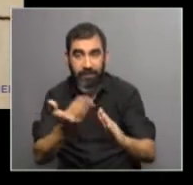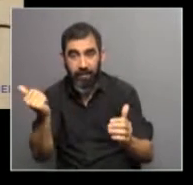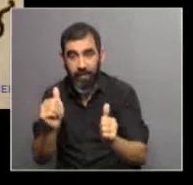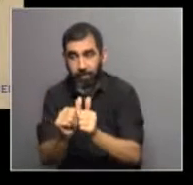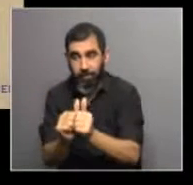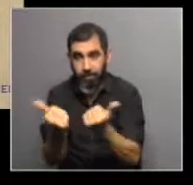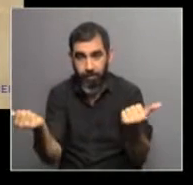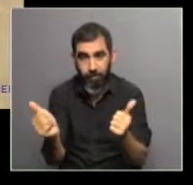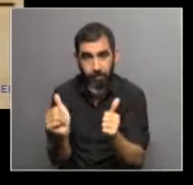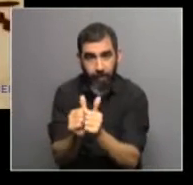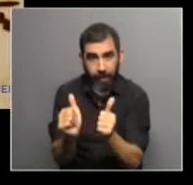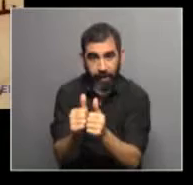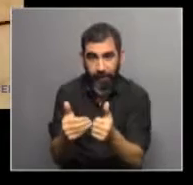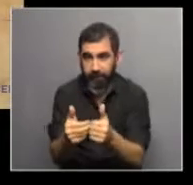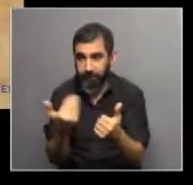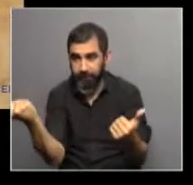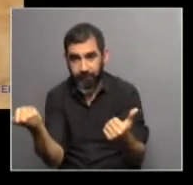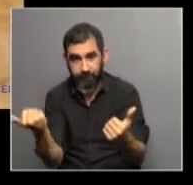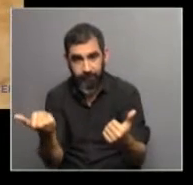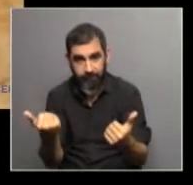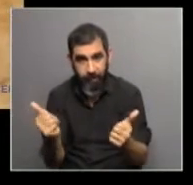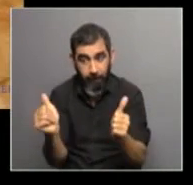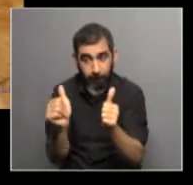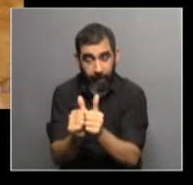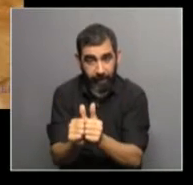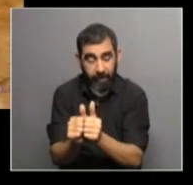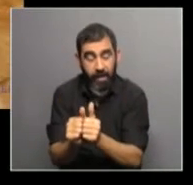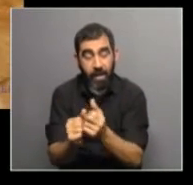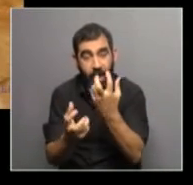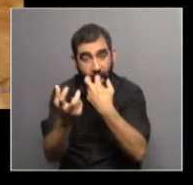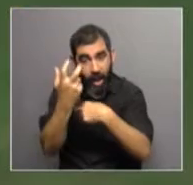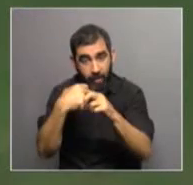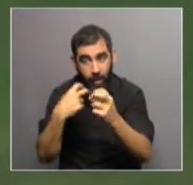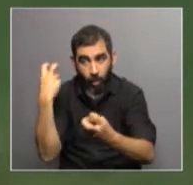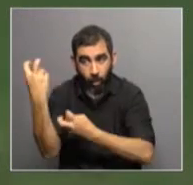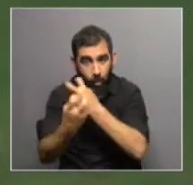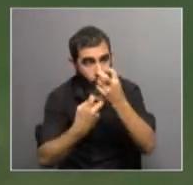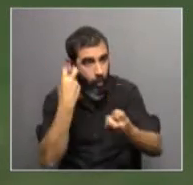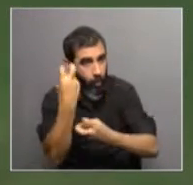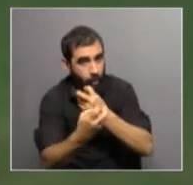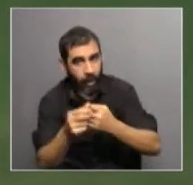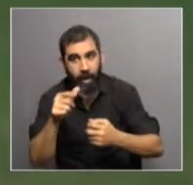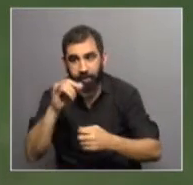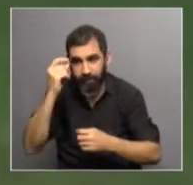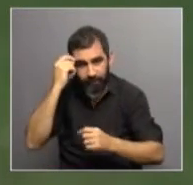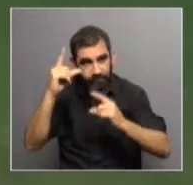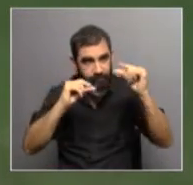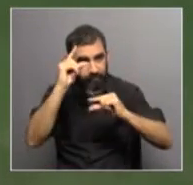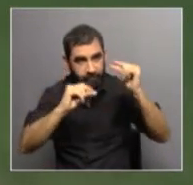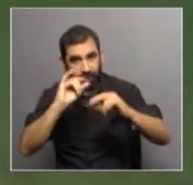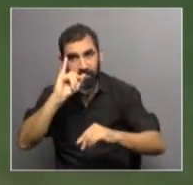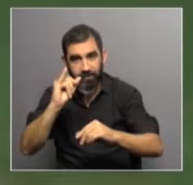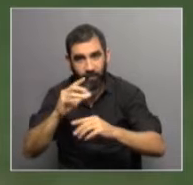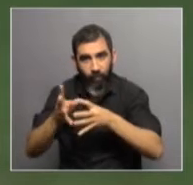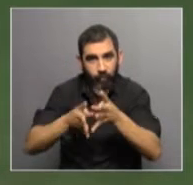pareja. Cuando le saca la pareja, el bicho empieza a buscarla y ahí se prenden las neuronas del núcleo